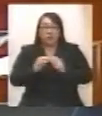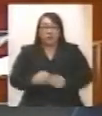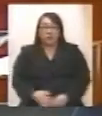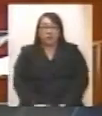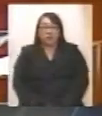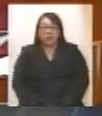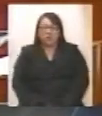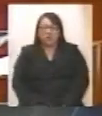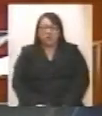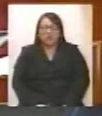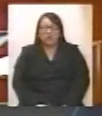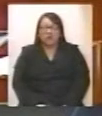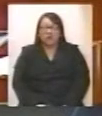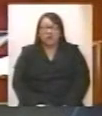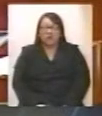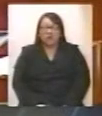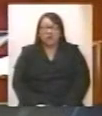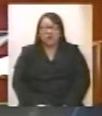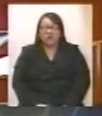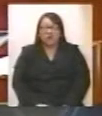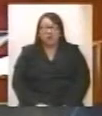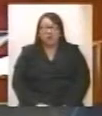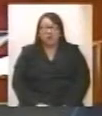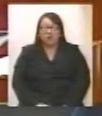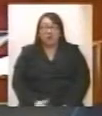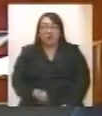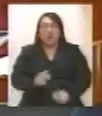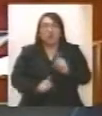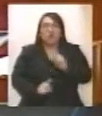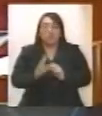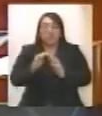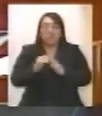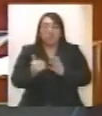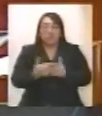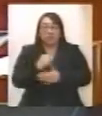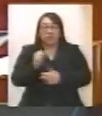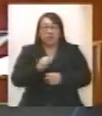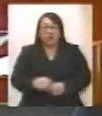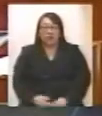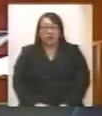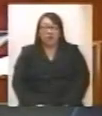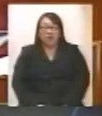que asciende a 11 millones de nuevos soles.